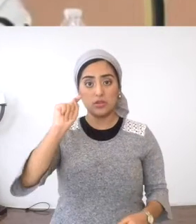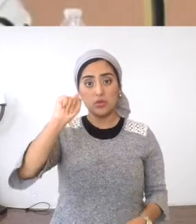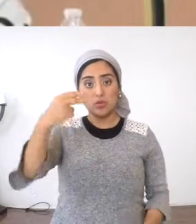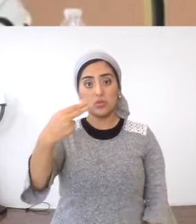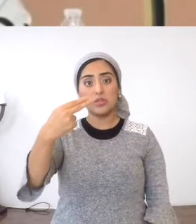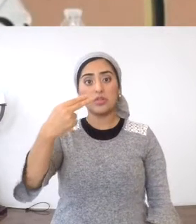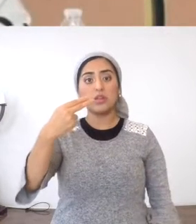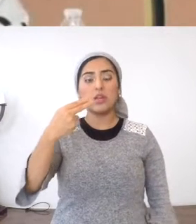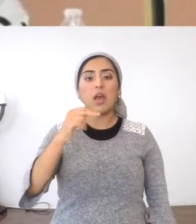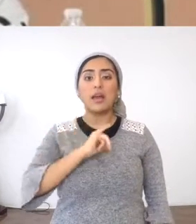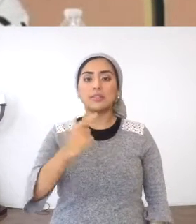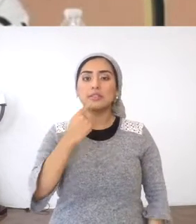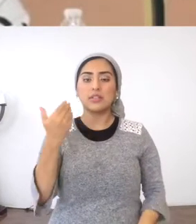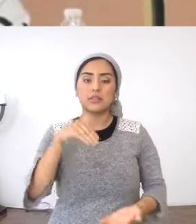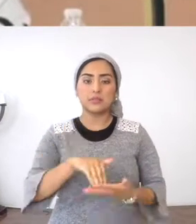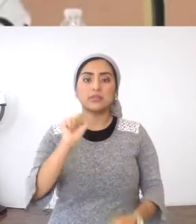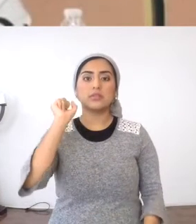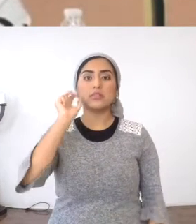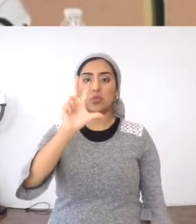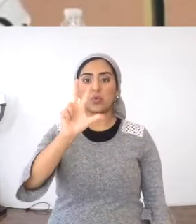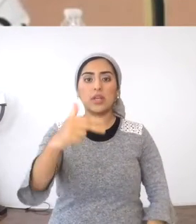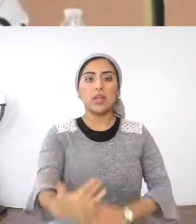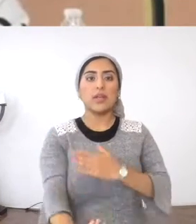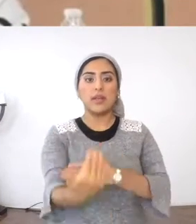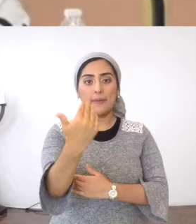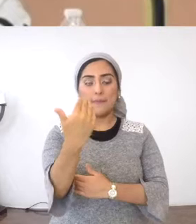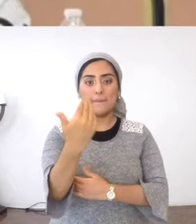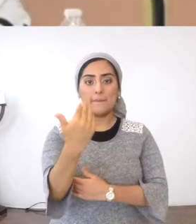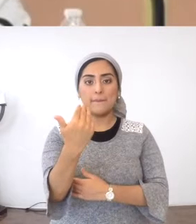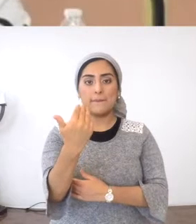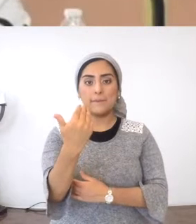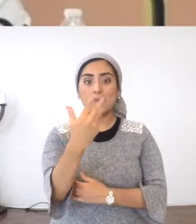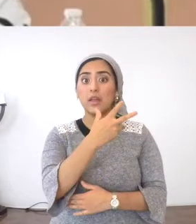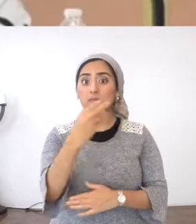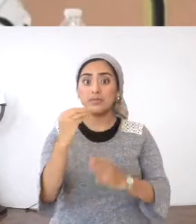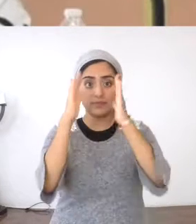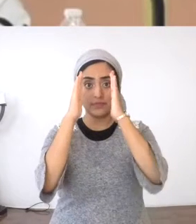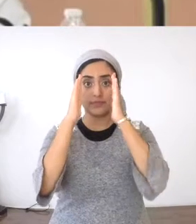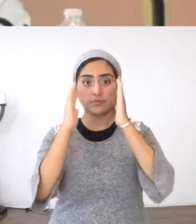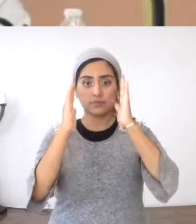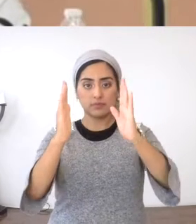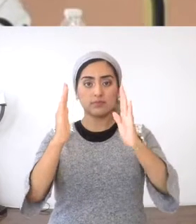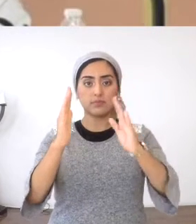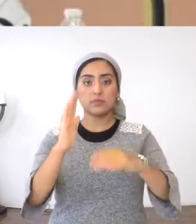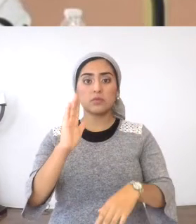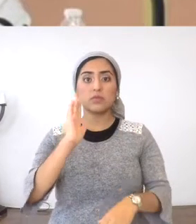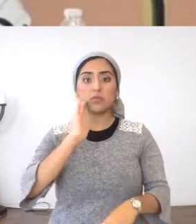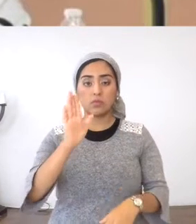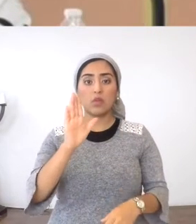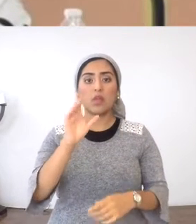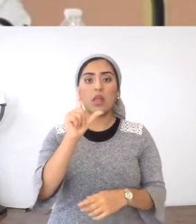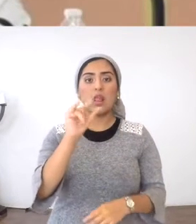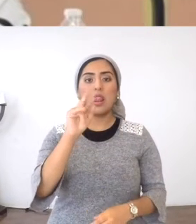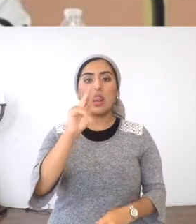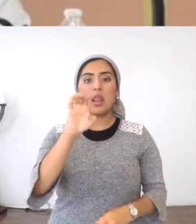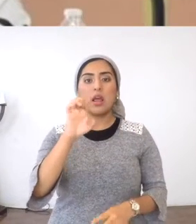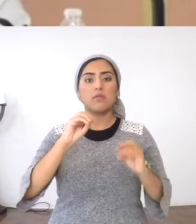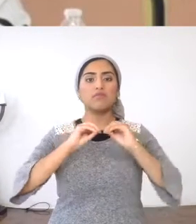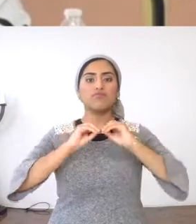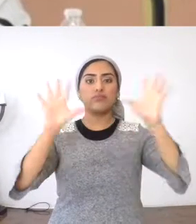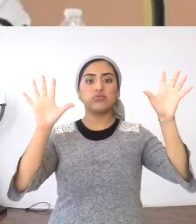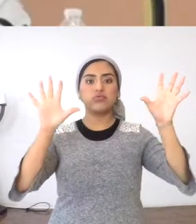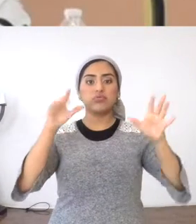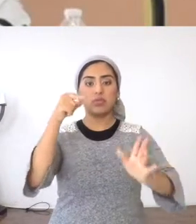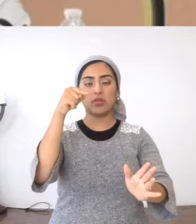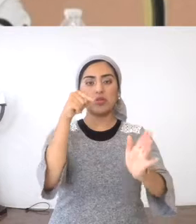Este jueves Vuelvo a repetir A las tres de la mañana Y ojo Mucha atención Se va a transmitir